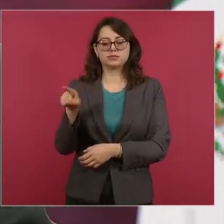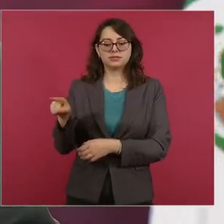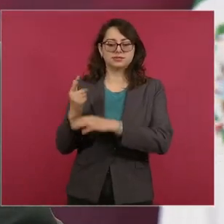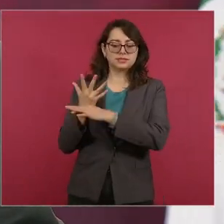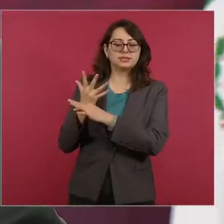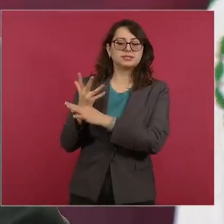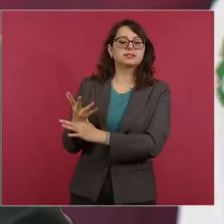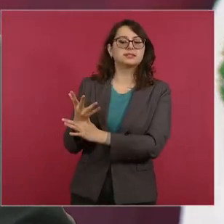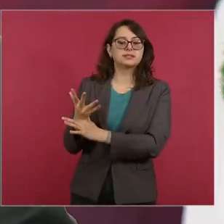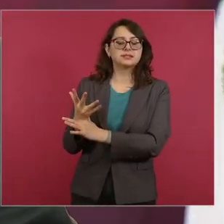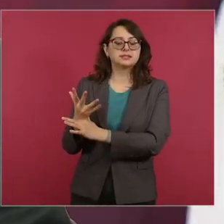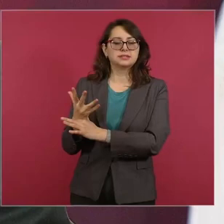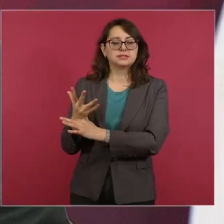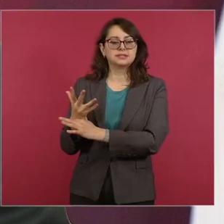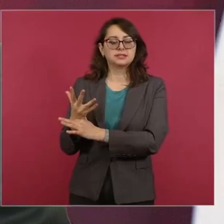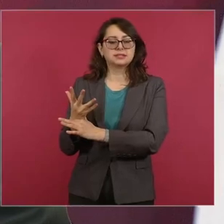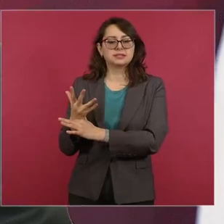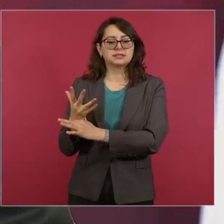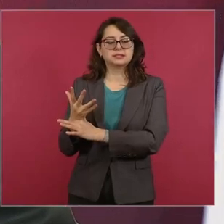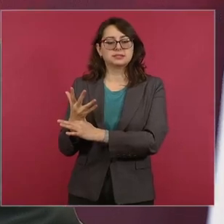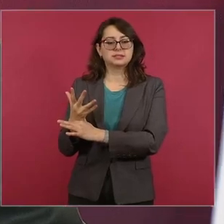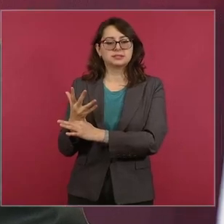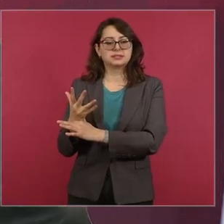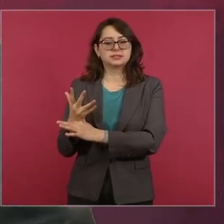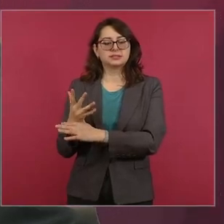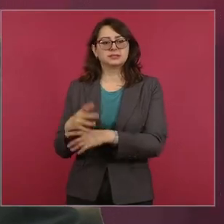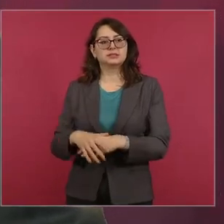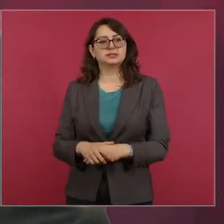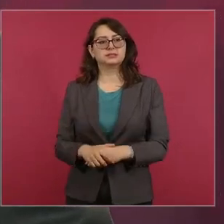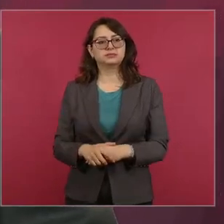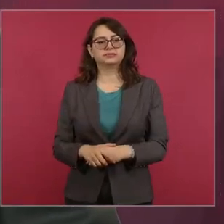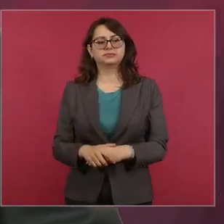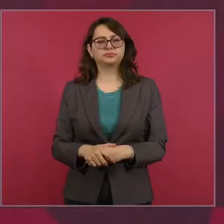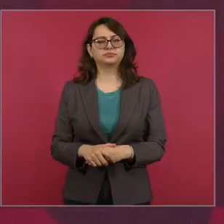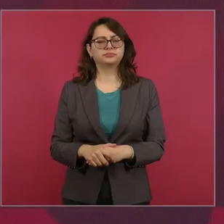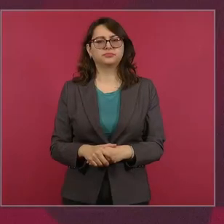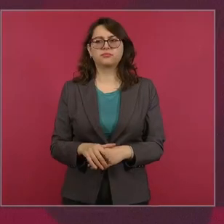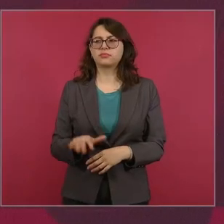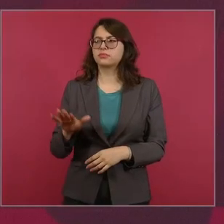este maestro le preguntaron una ocasión